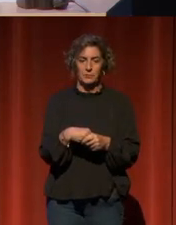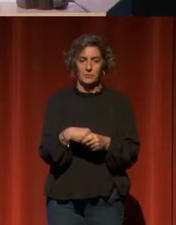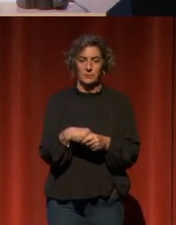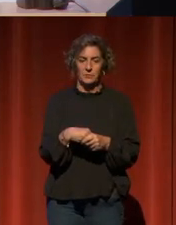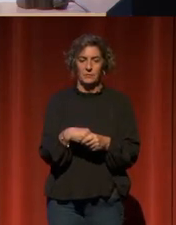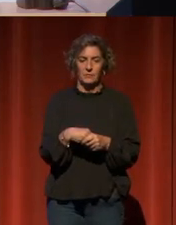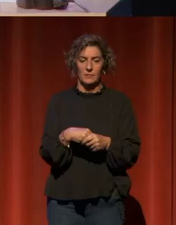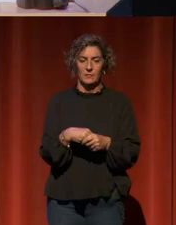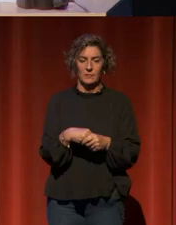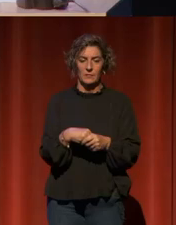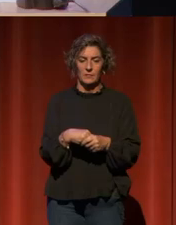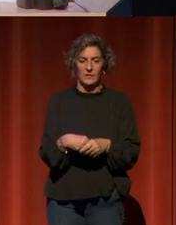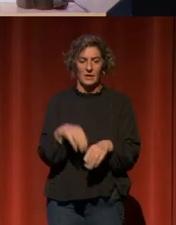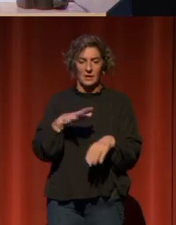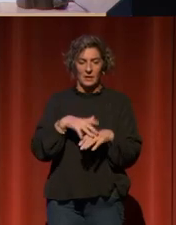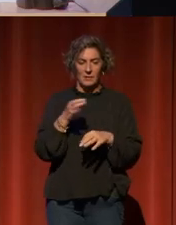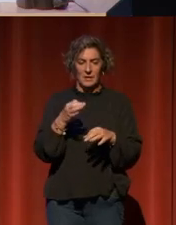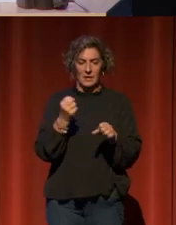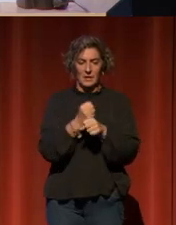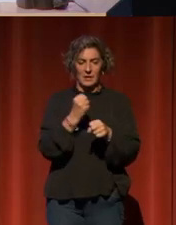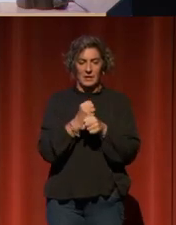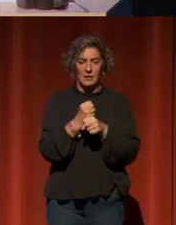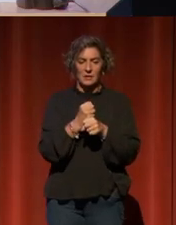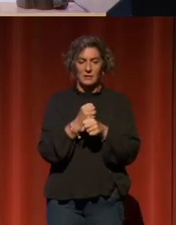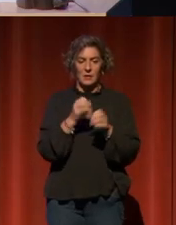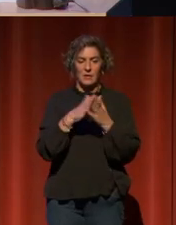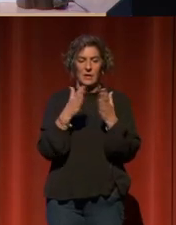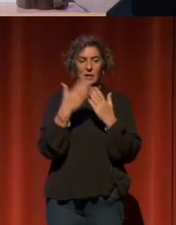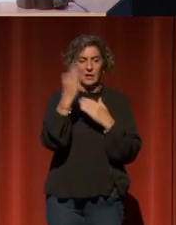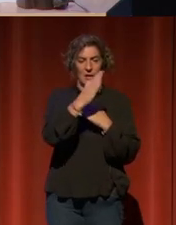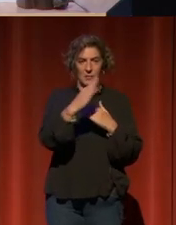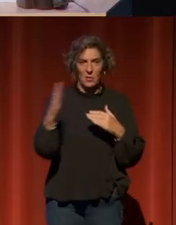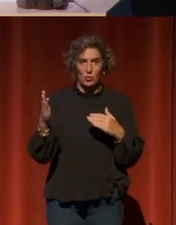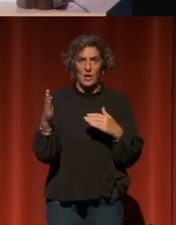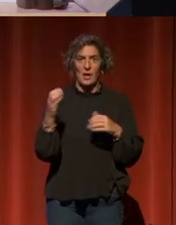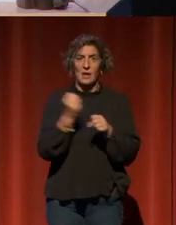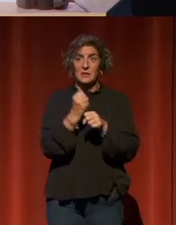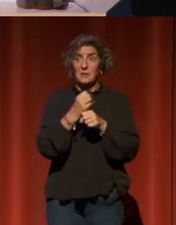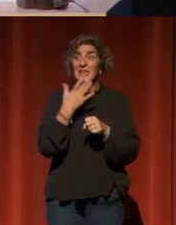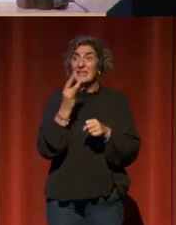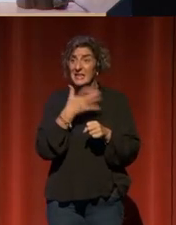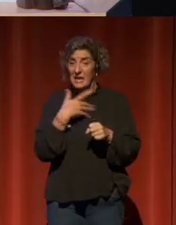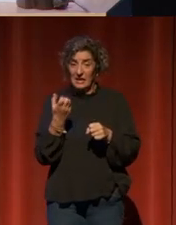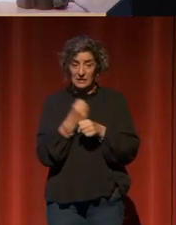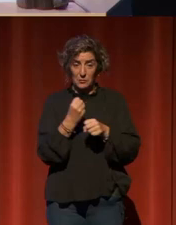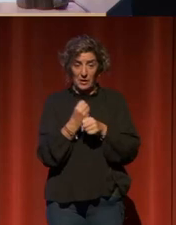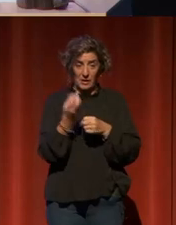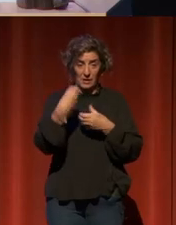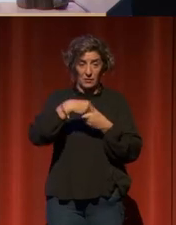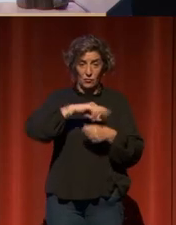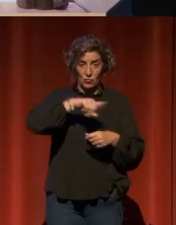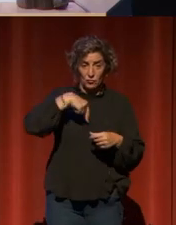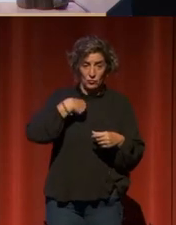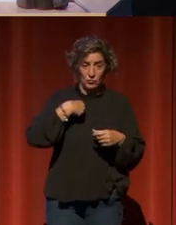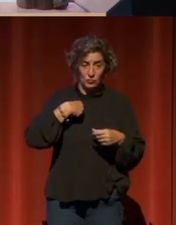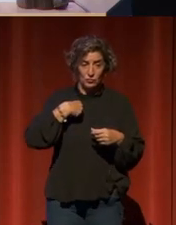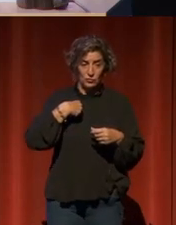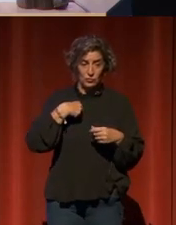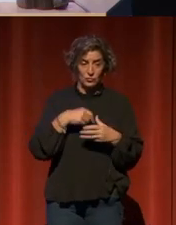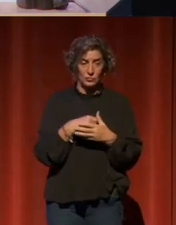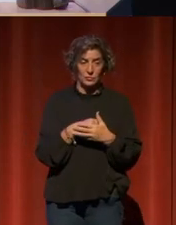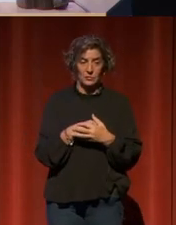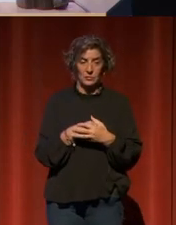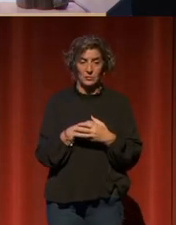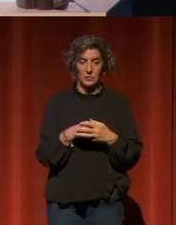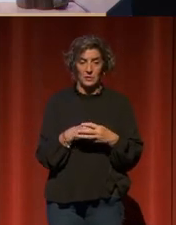usted trabaja en una biblioteca que quiere trabajar con nosotros